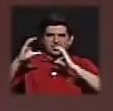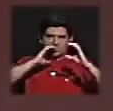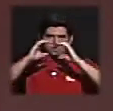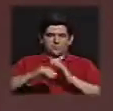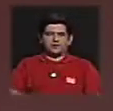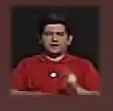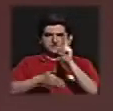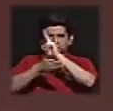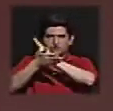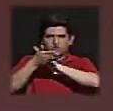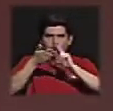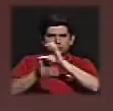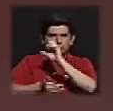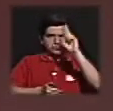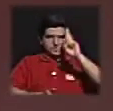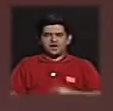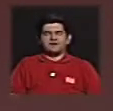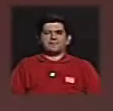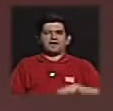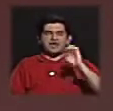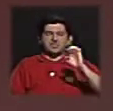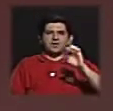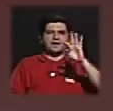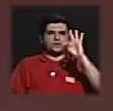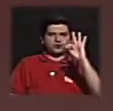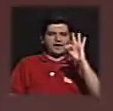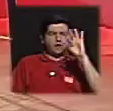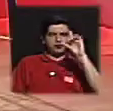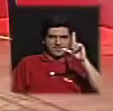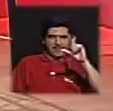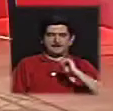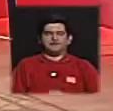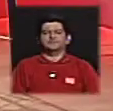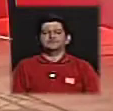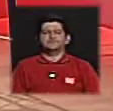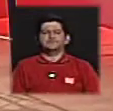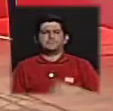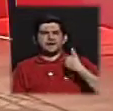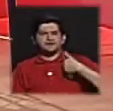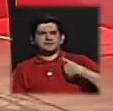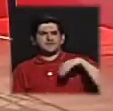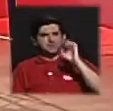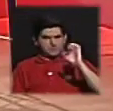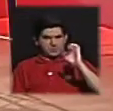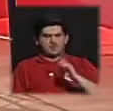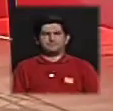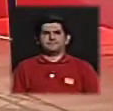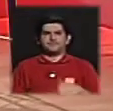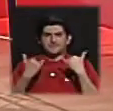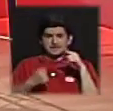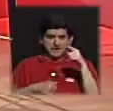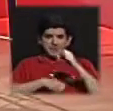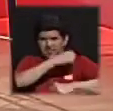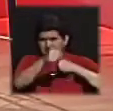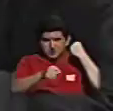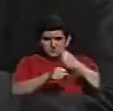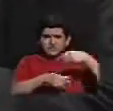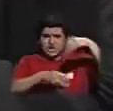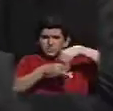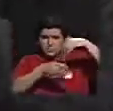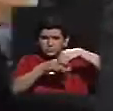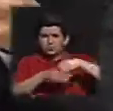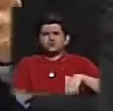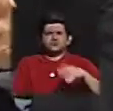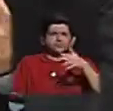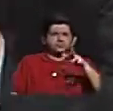Comunicación de la Universidad de Costa Rica, Eduardo Trejos Lali. Eduardo, entonces, al cabo de estos años hay un fondo de